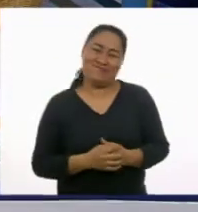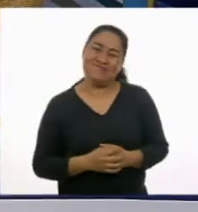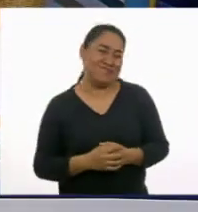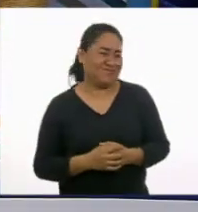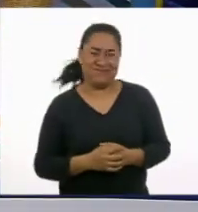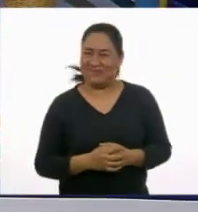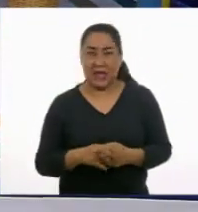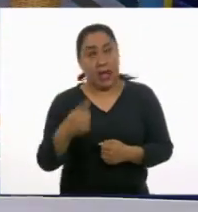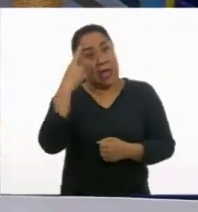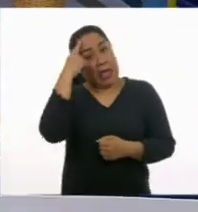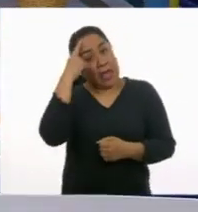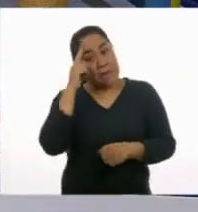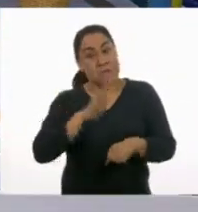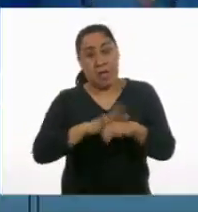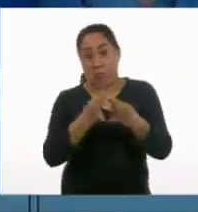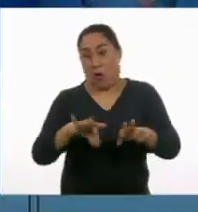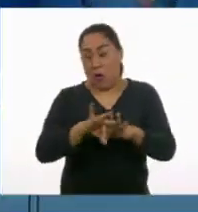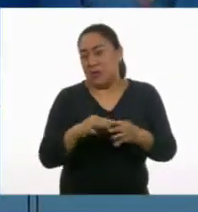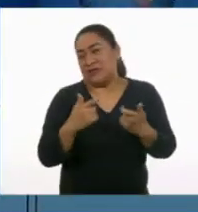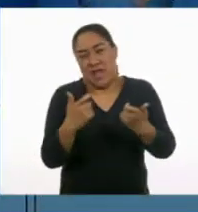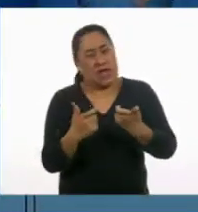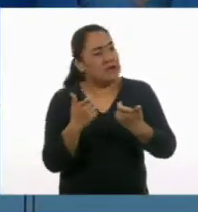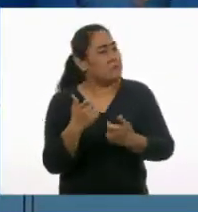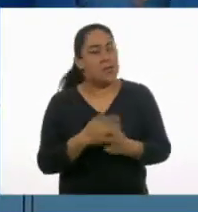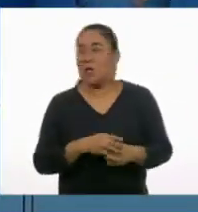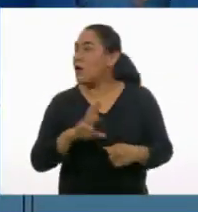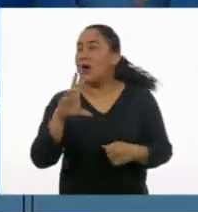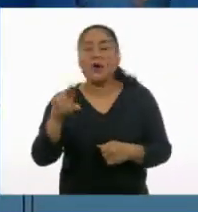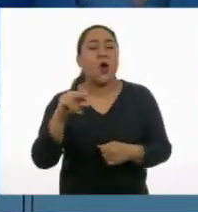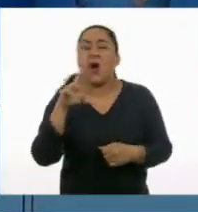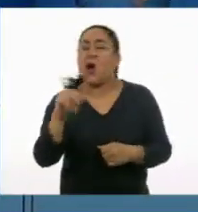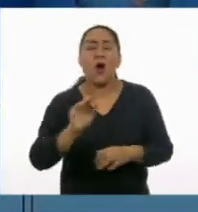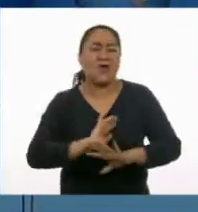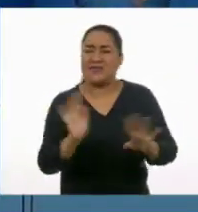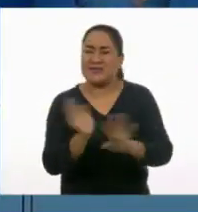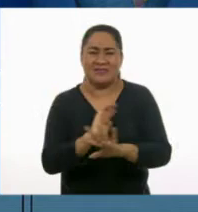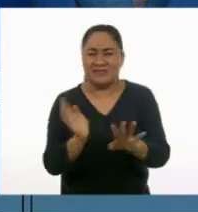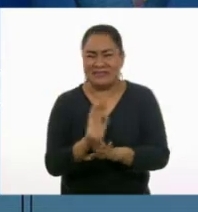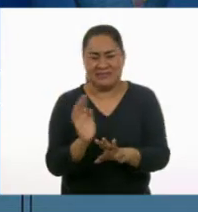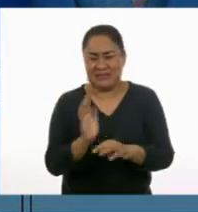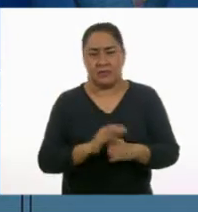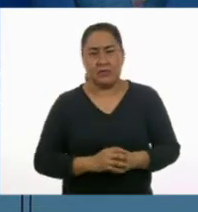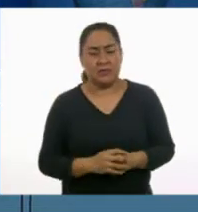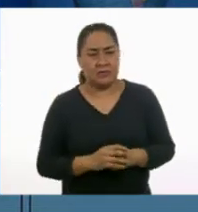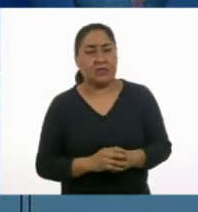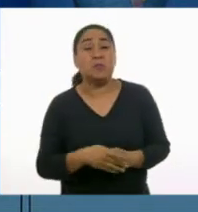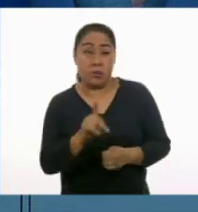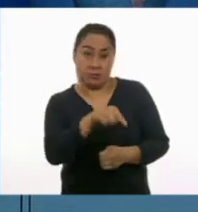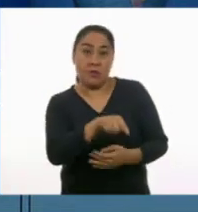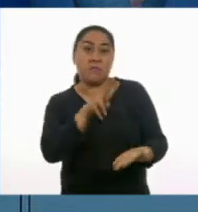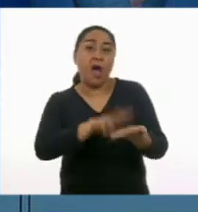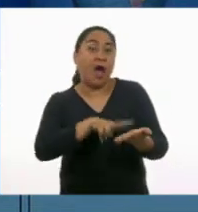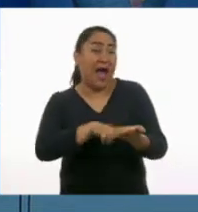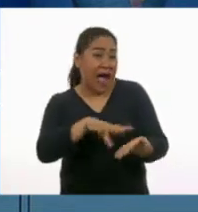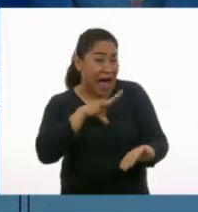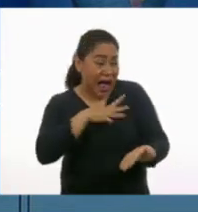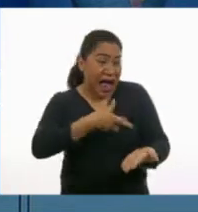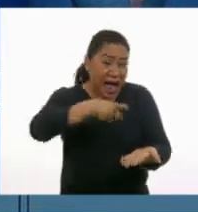muy metalizado. No. Bueno, no era nada costoso. Pero sí muy valioso. A ver.